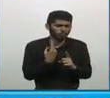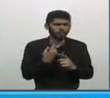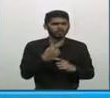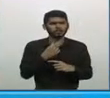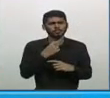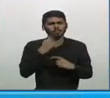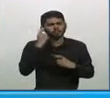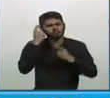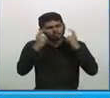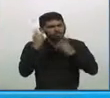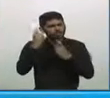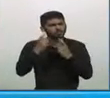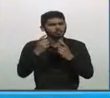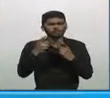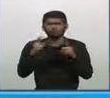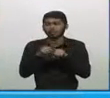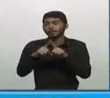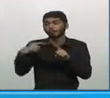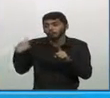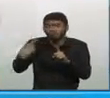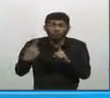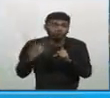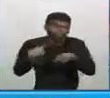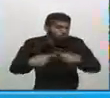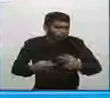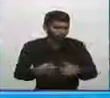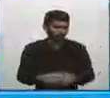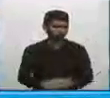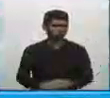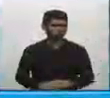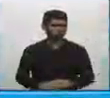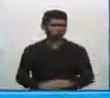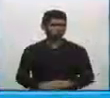seguir haciéndolo lo que venimos haciendo que la verdad que muy lindo